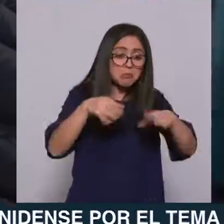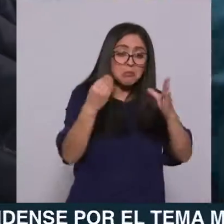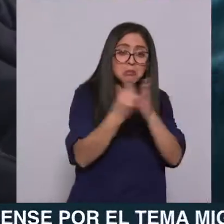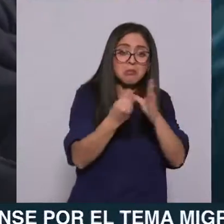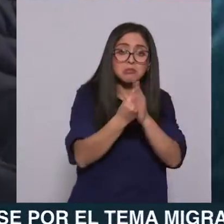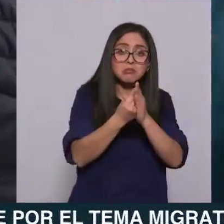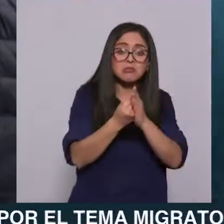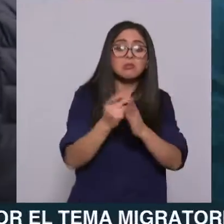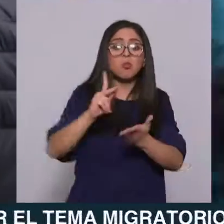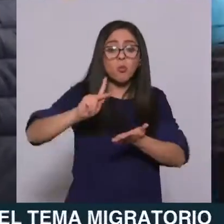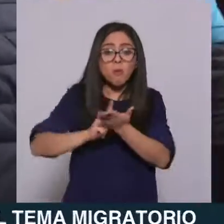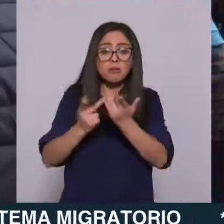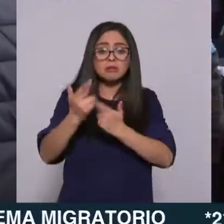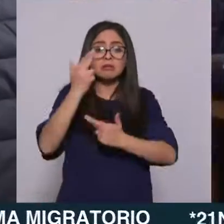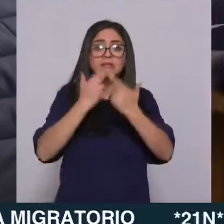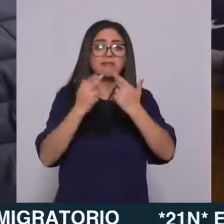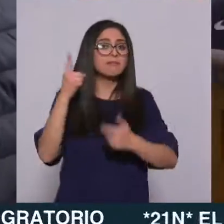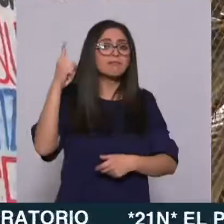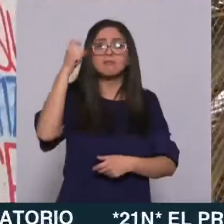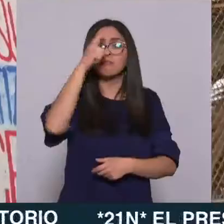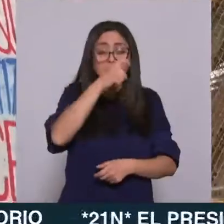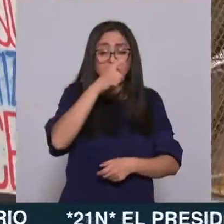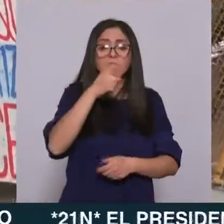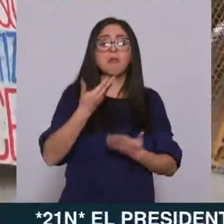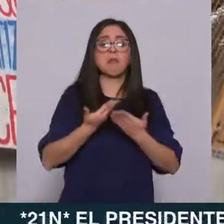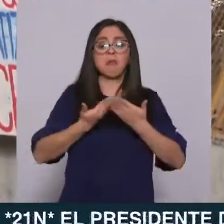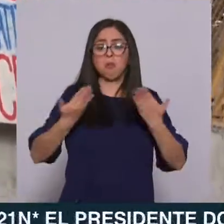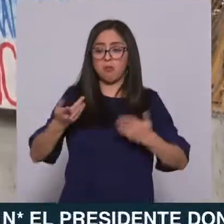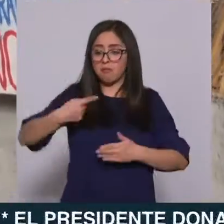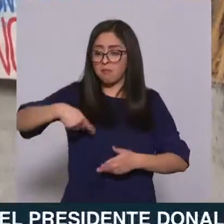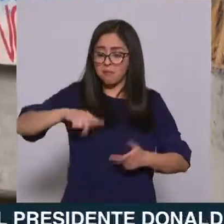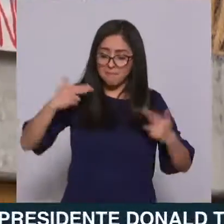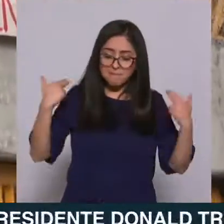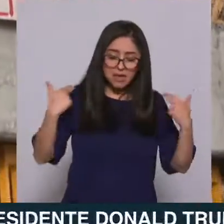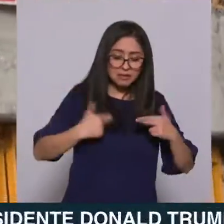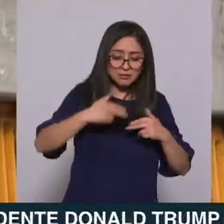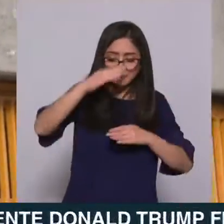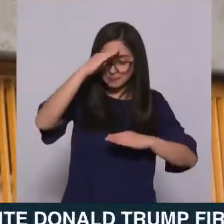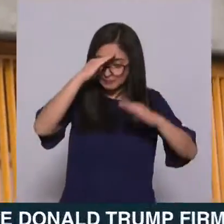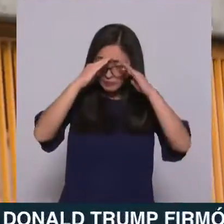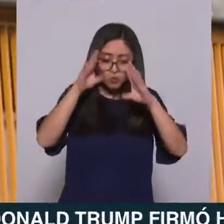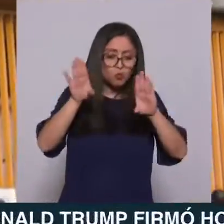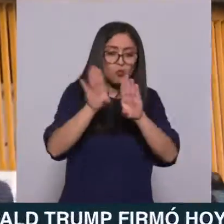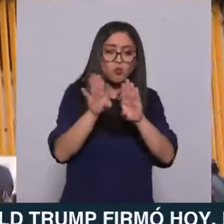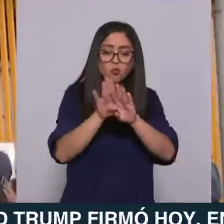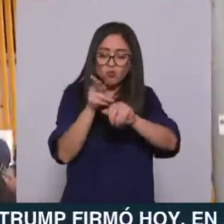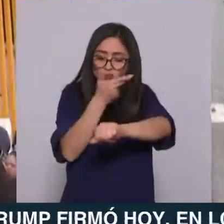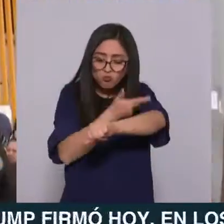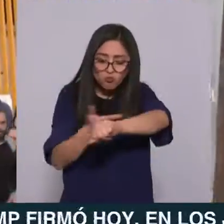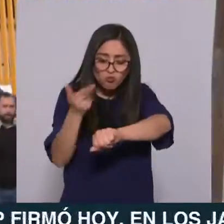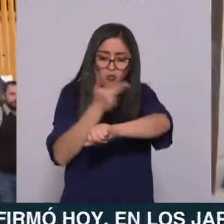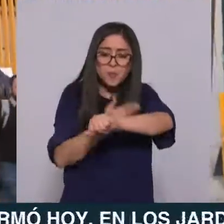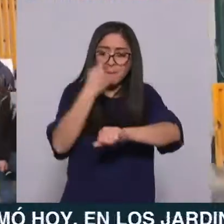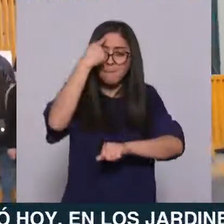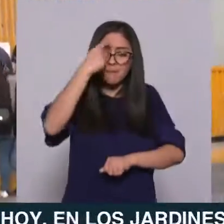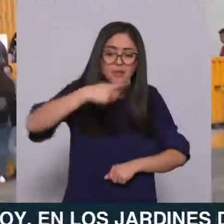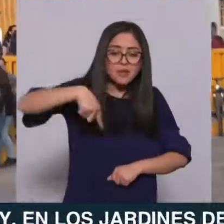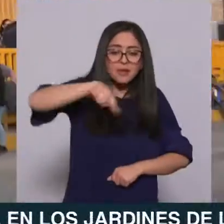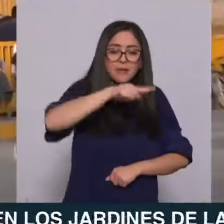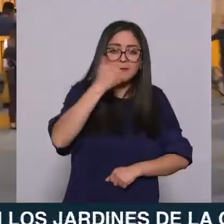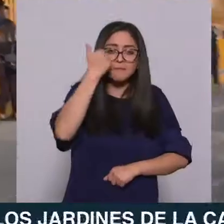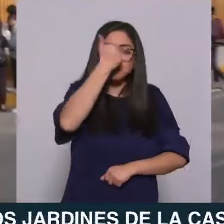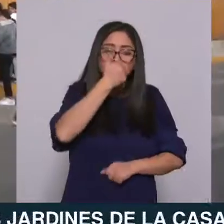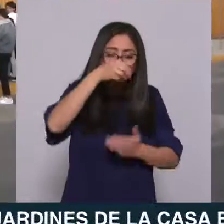académico como para los profesores en términos de cómo cumplir con las tareas que el